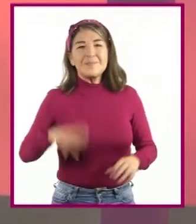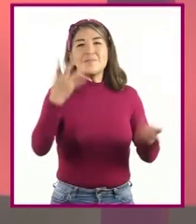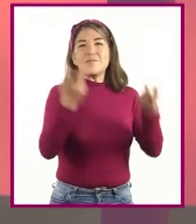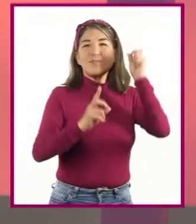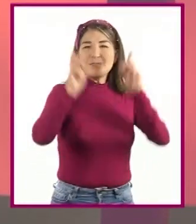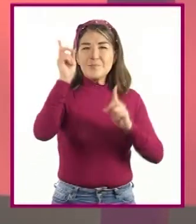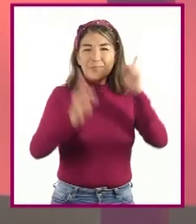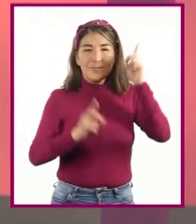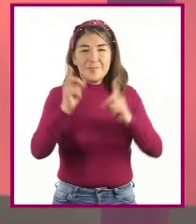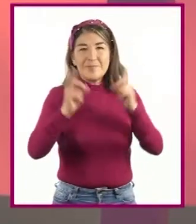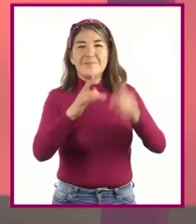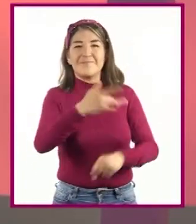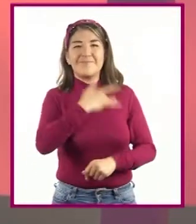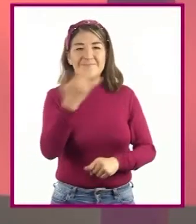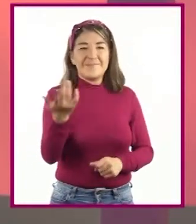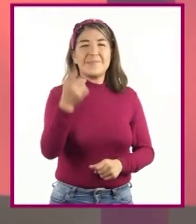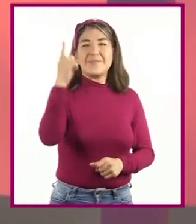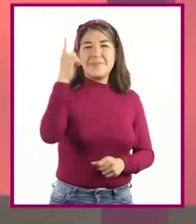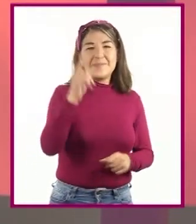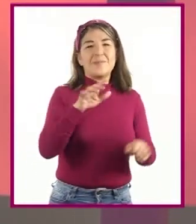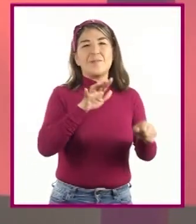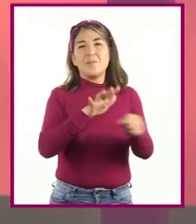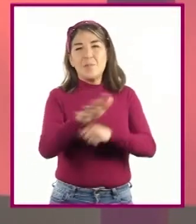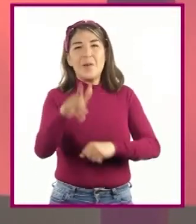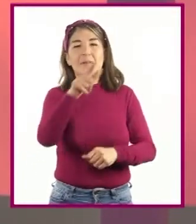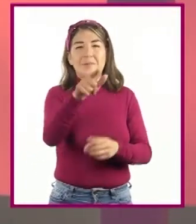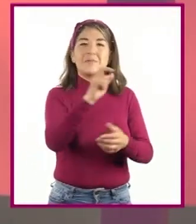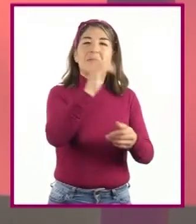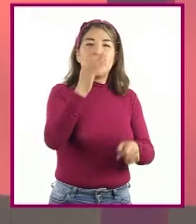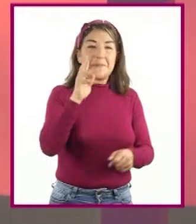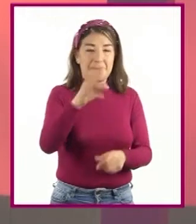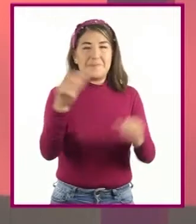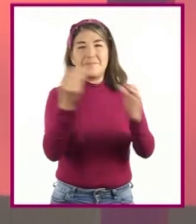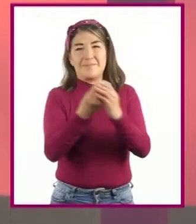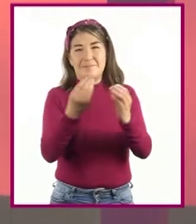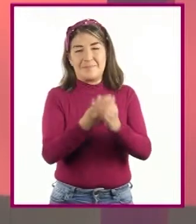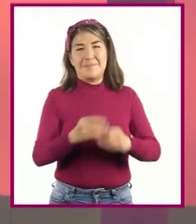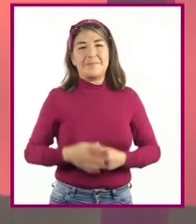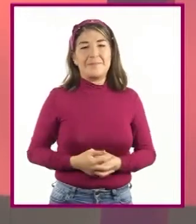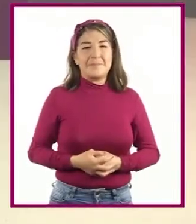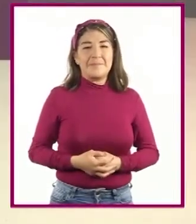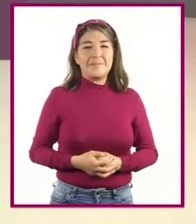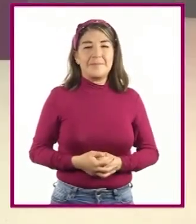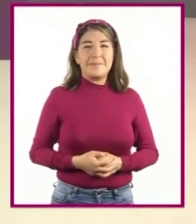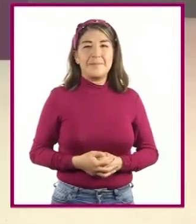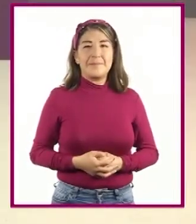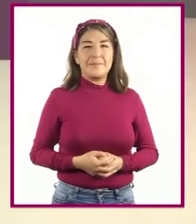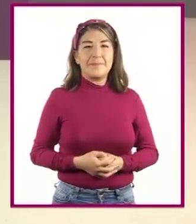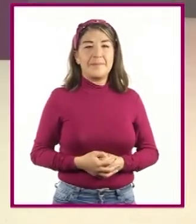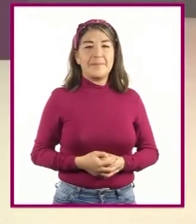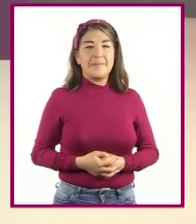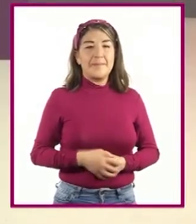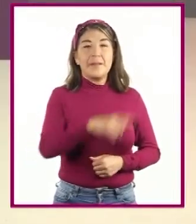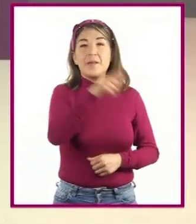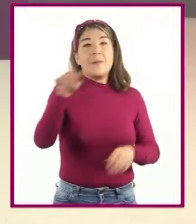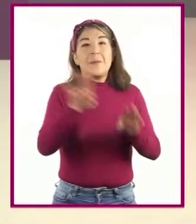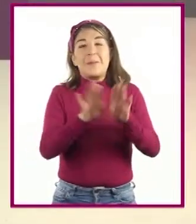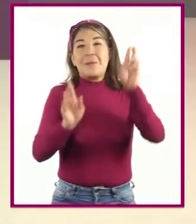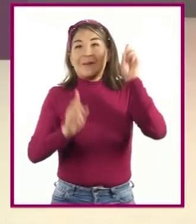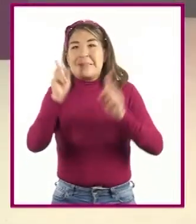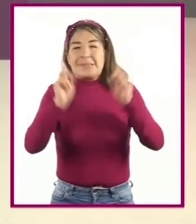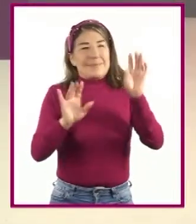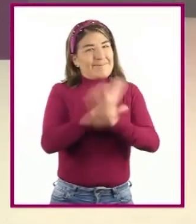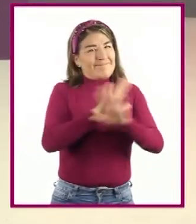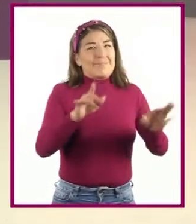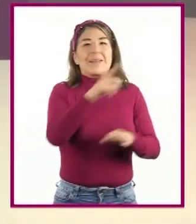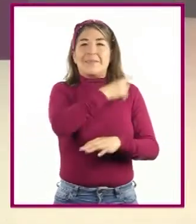aquellas dudas, inquietudes o dificultades que vayan surgiendo durante el desarrollo. No se permitan quedarse con ellas